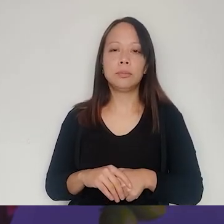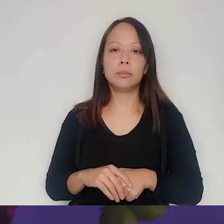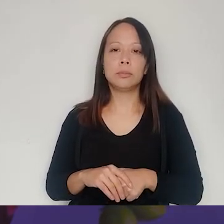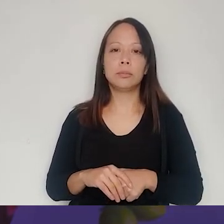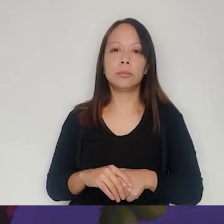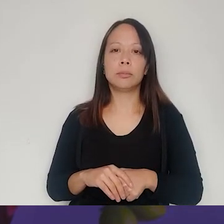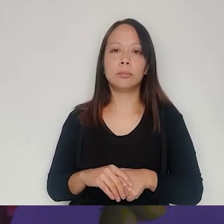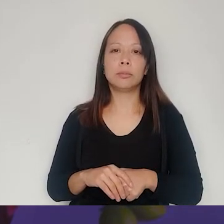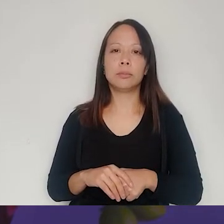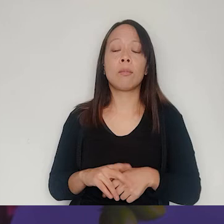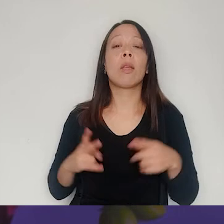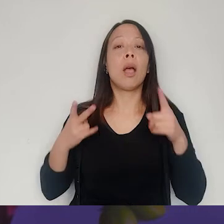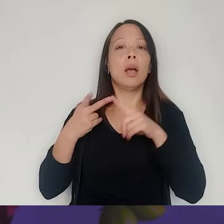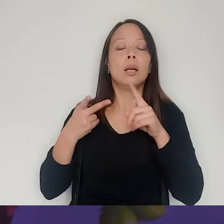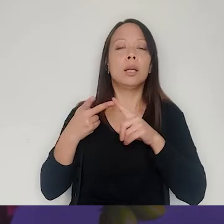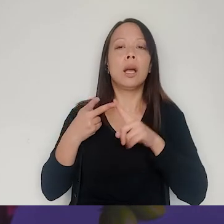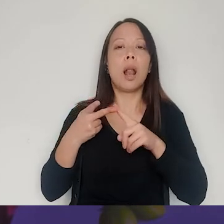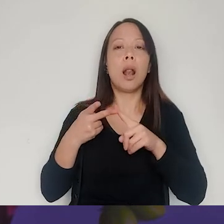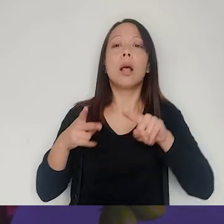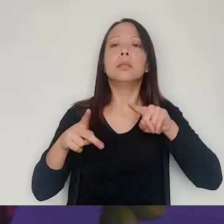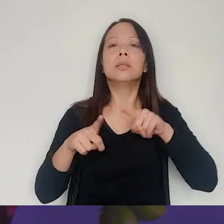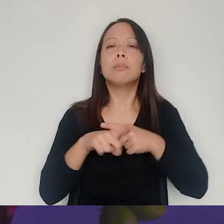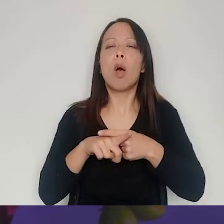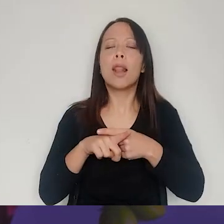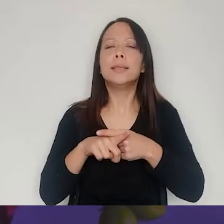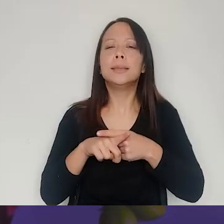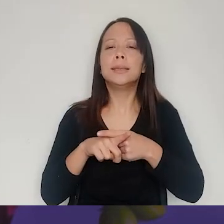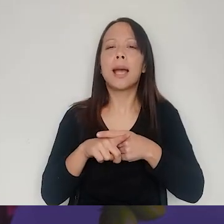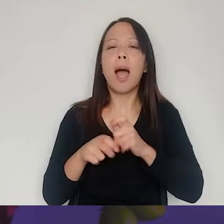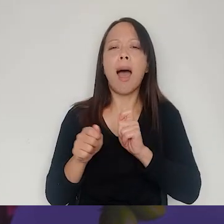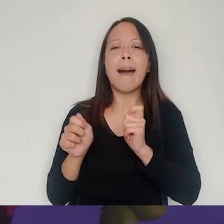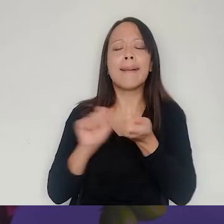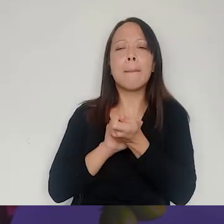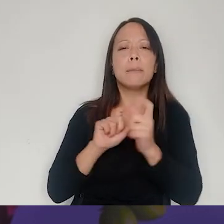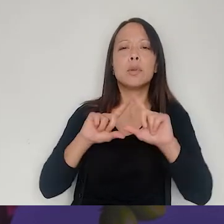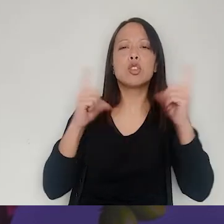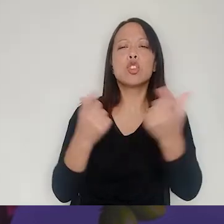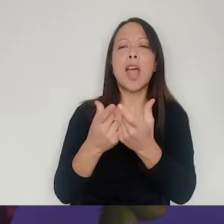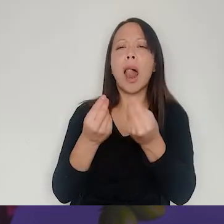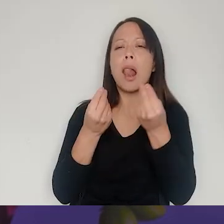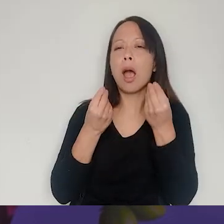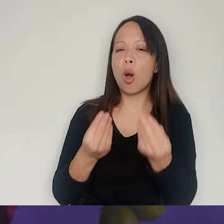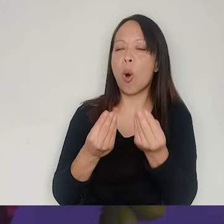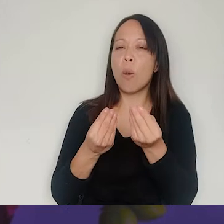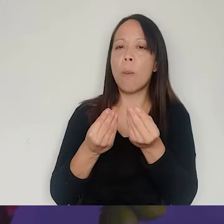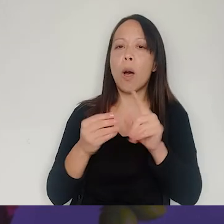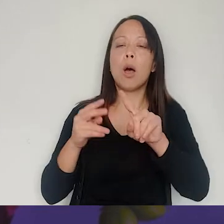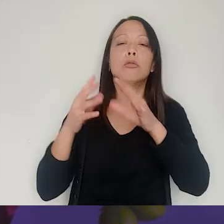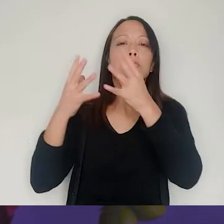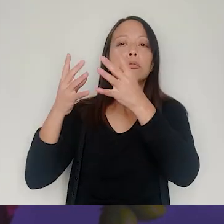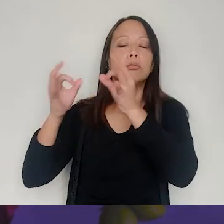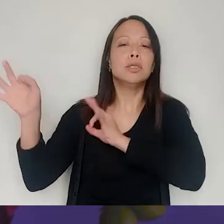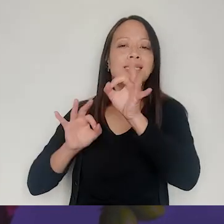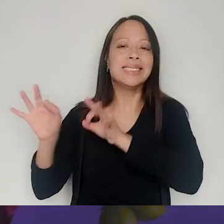siguiente paso es, por supuesto, el de la incidencia política, ¿no?, el de buscar esa transformación social, esos cambios en nuestro sistema sanitario, en